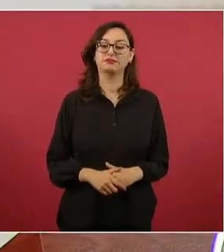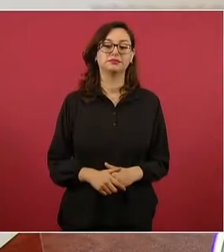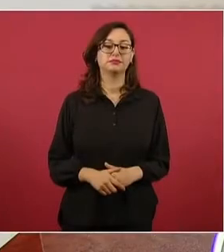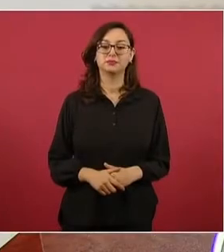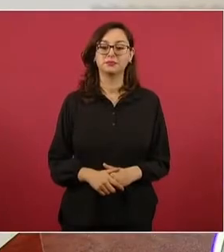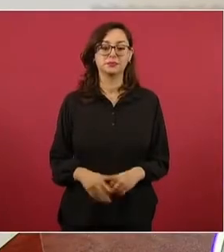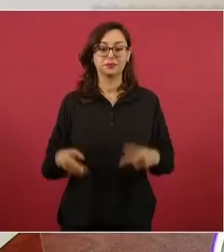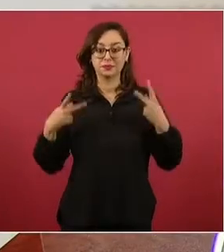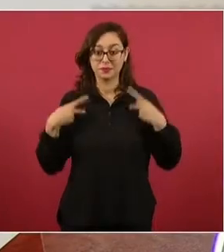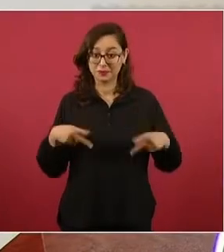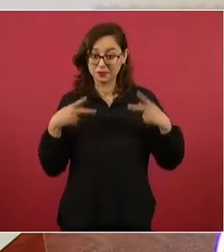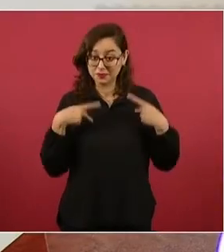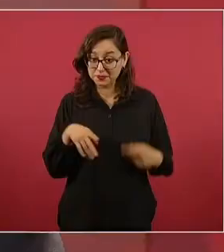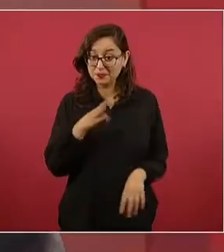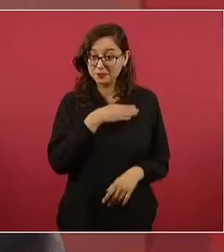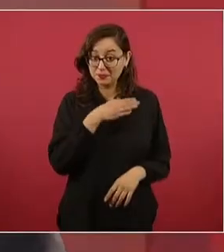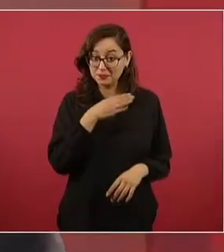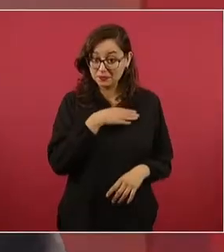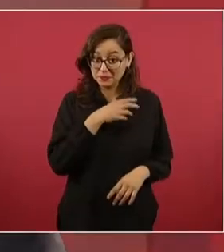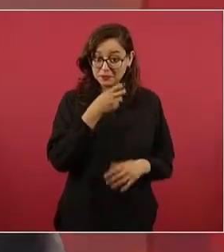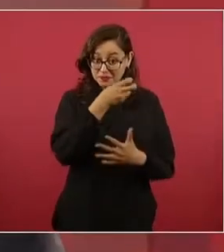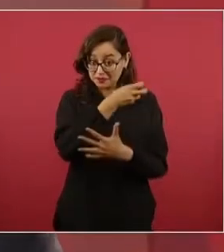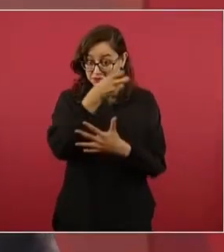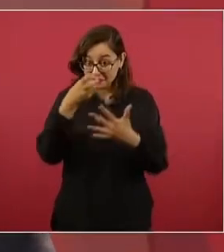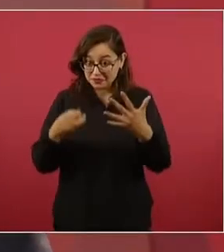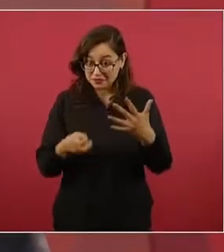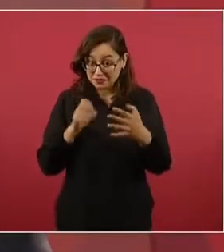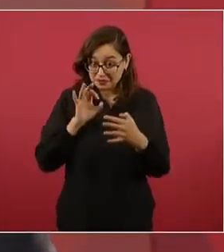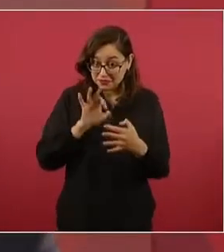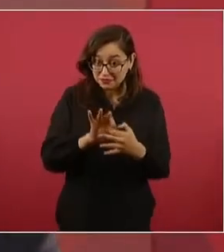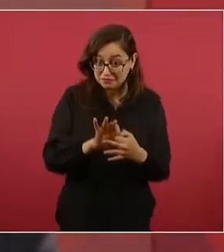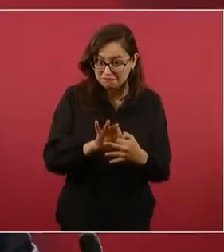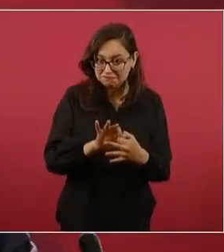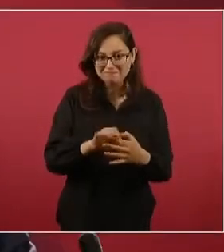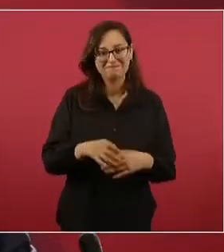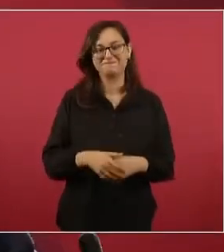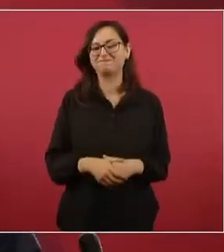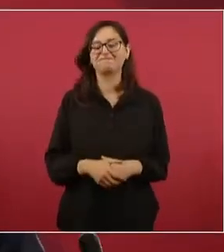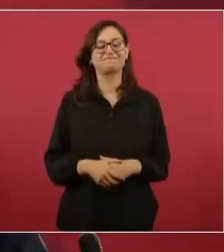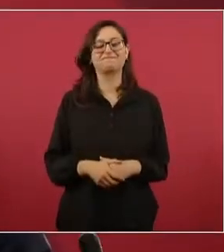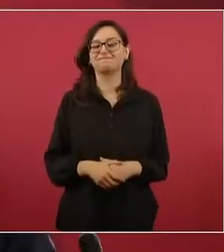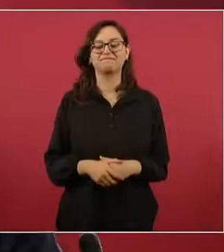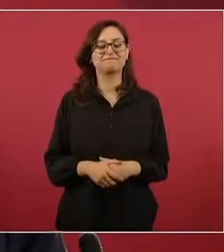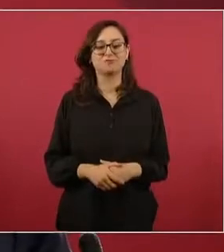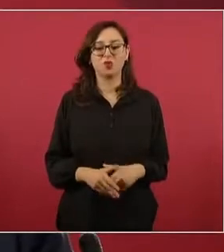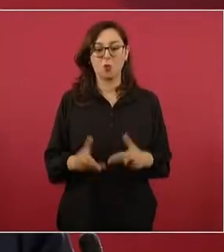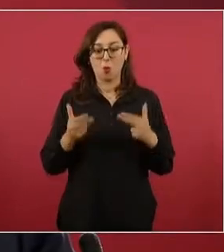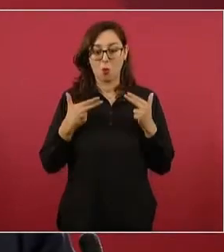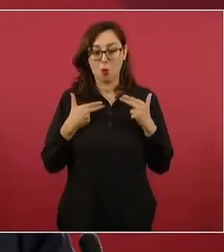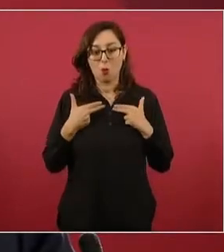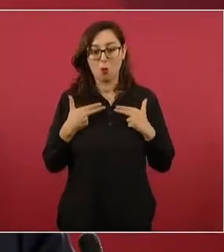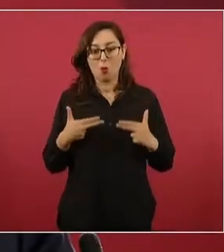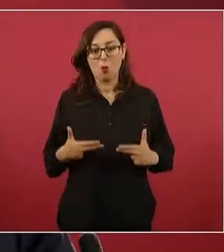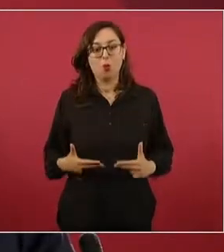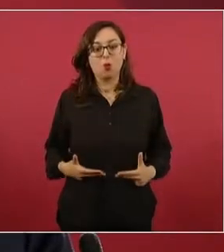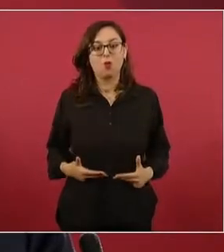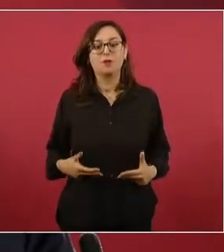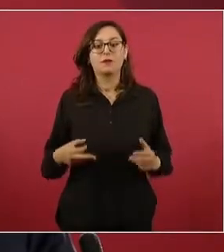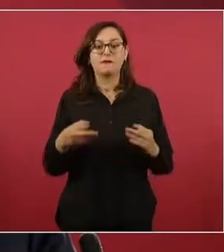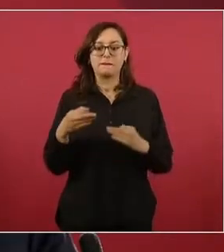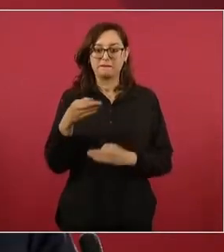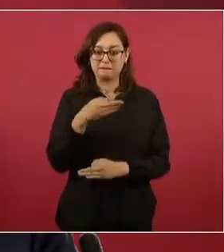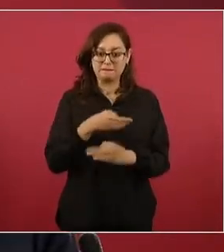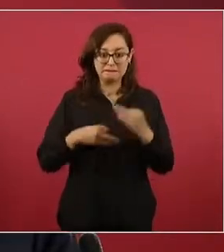con buenos sentimientos. Y entender que todos los seres humanos